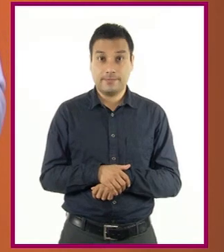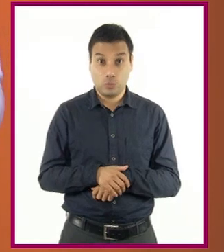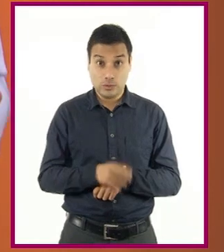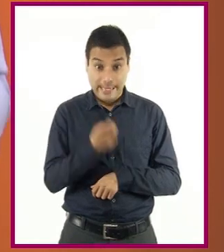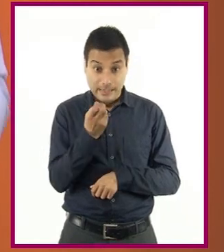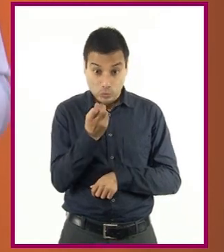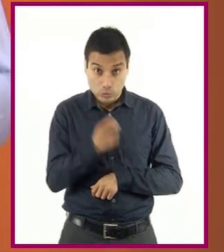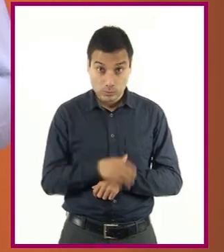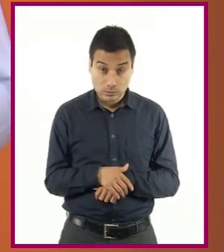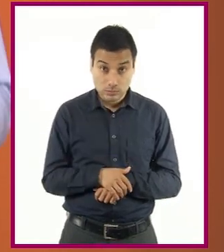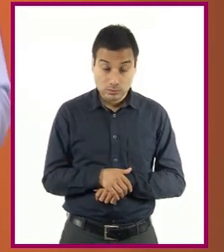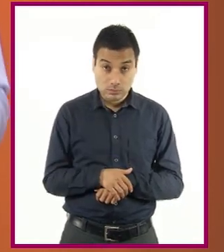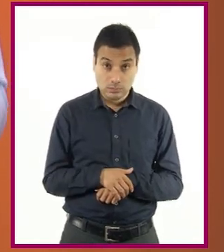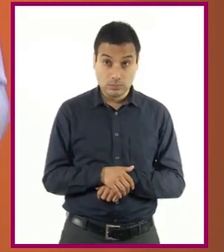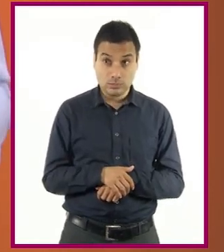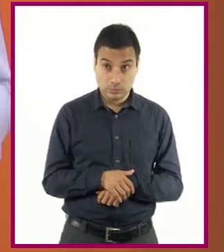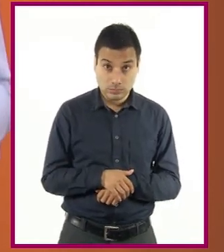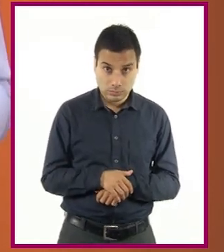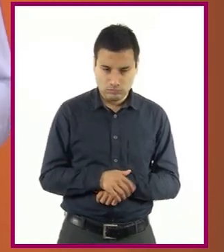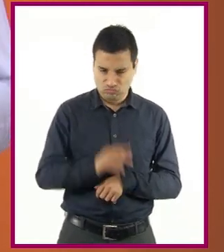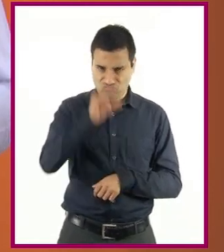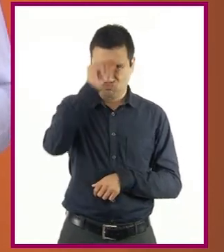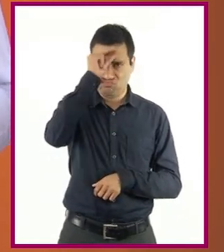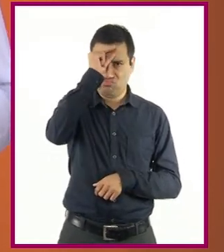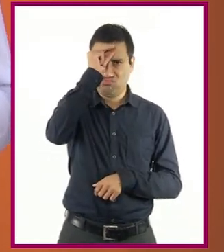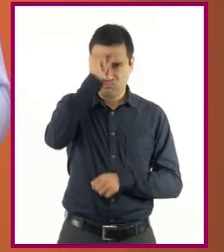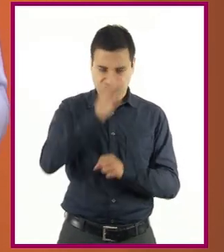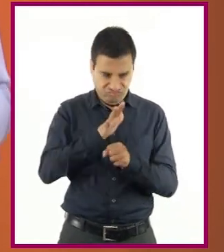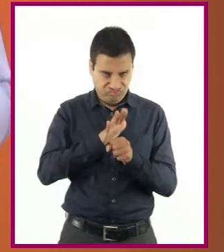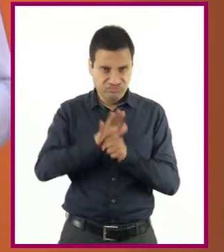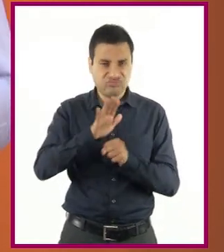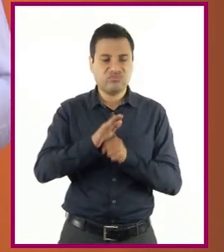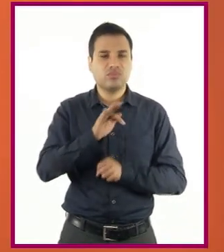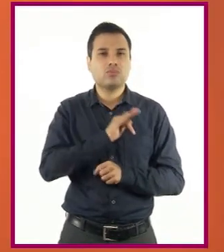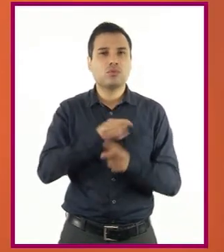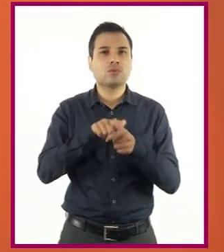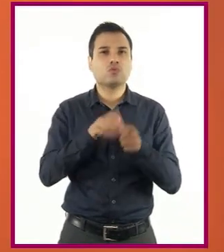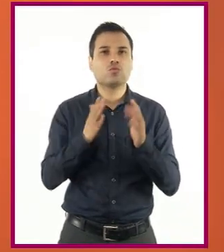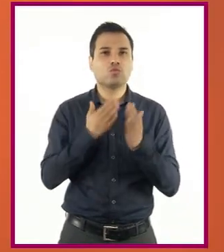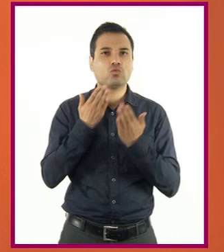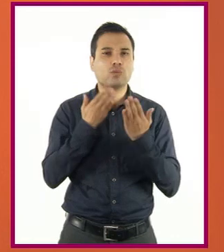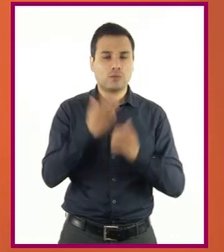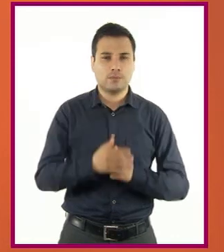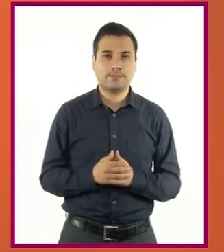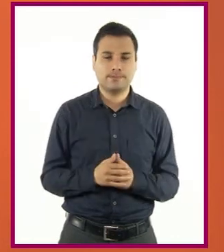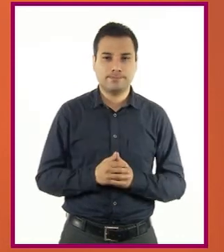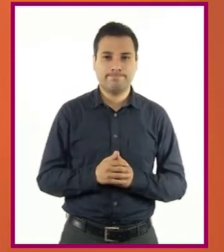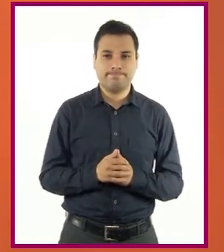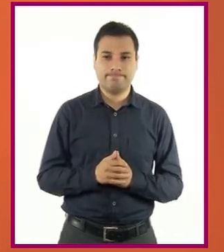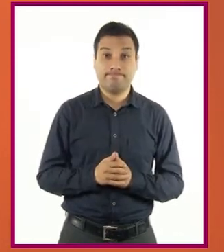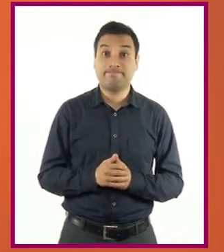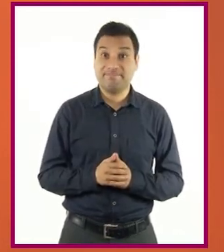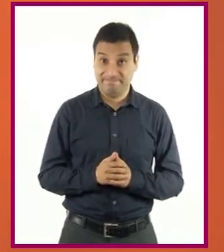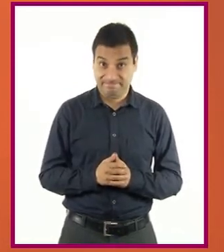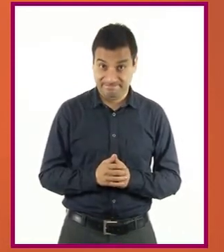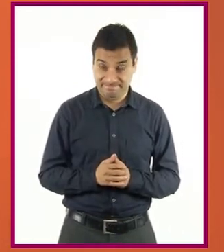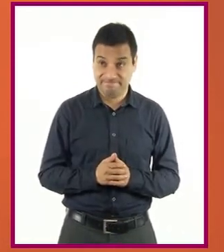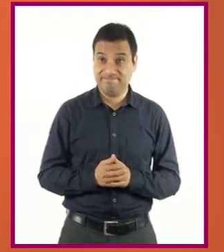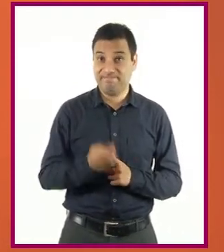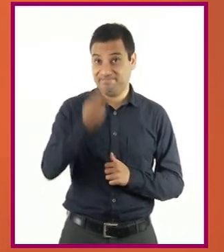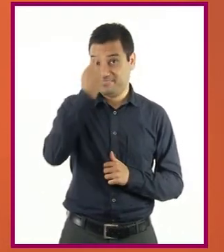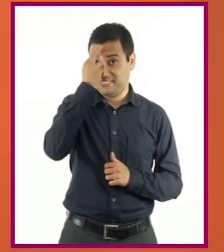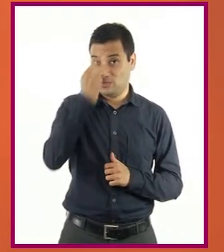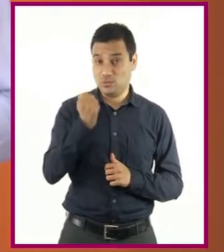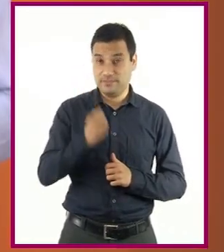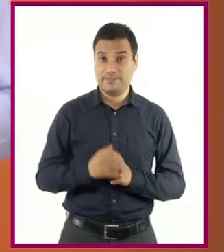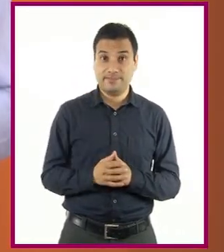dificultad motriz no restringió su intelecto y pudo continuar con sus estudios. Como bien dice, maestro, pareciera